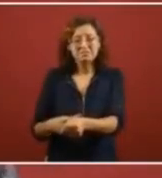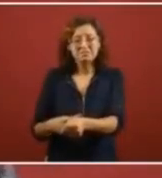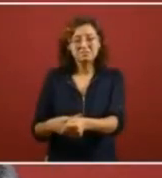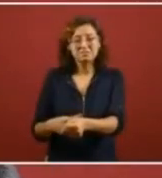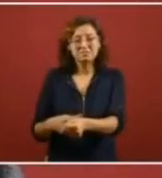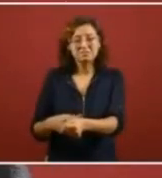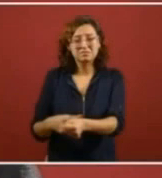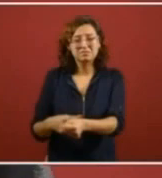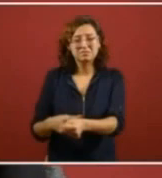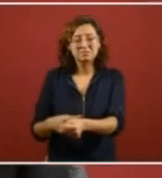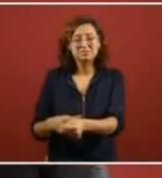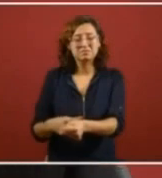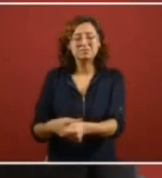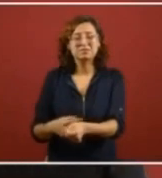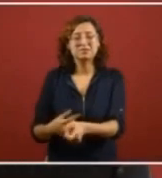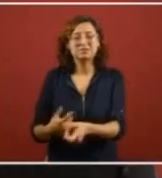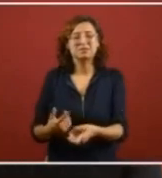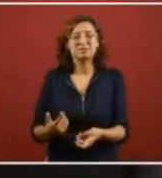se